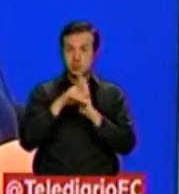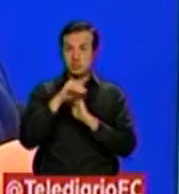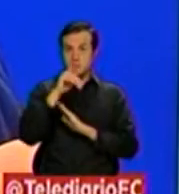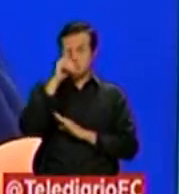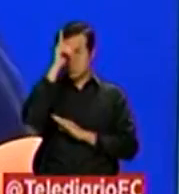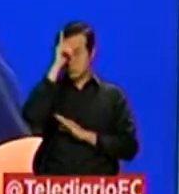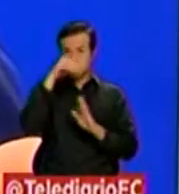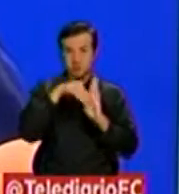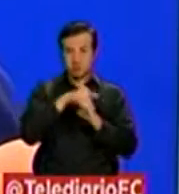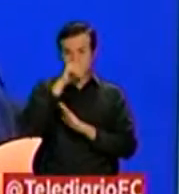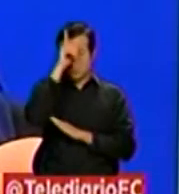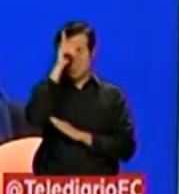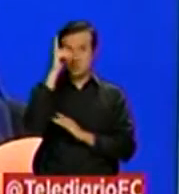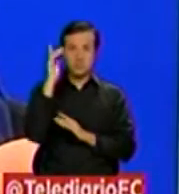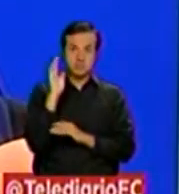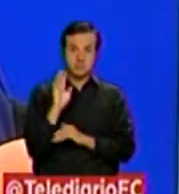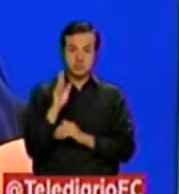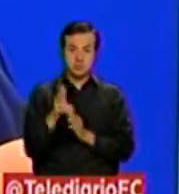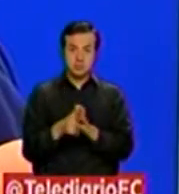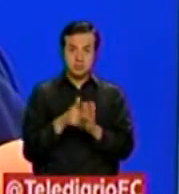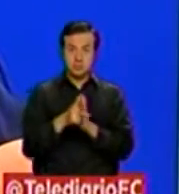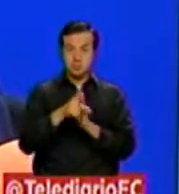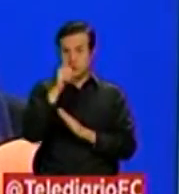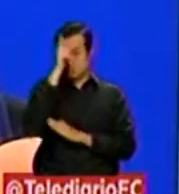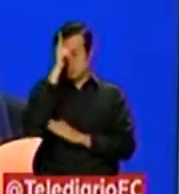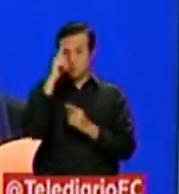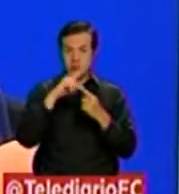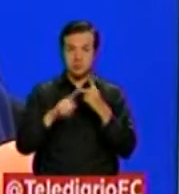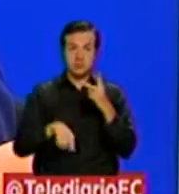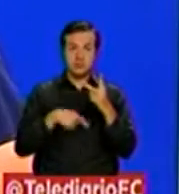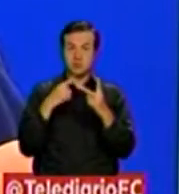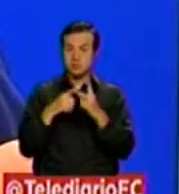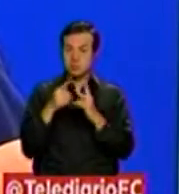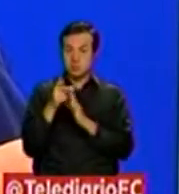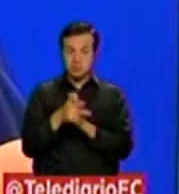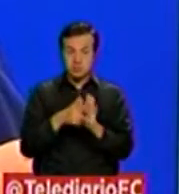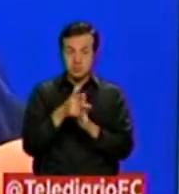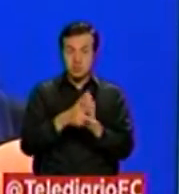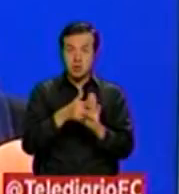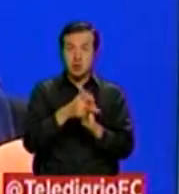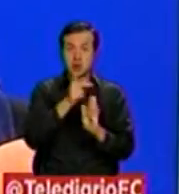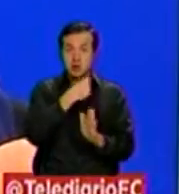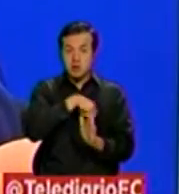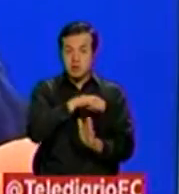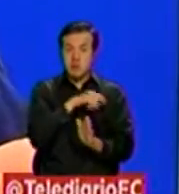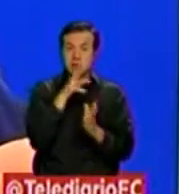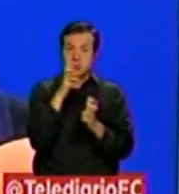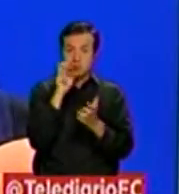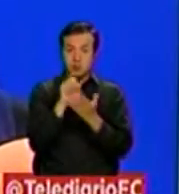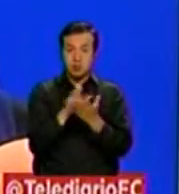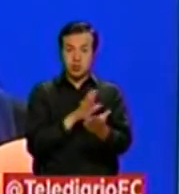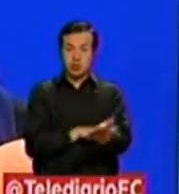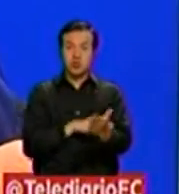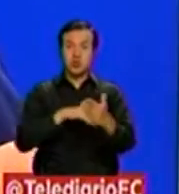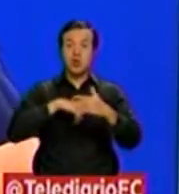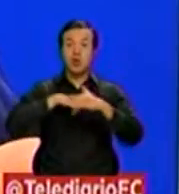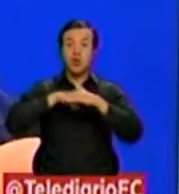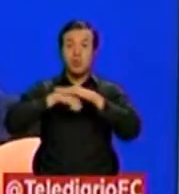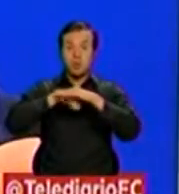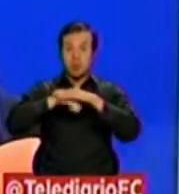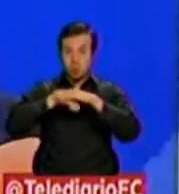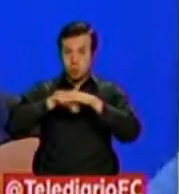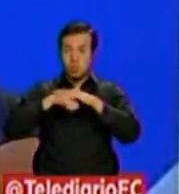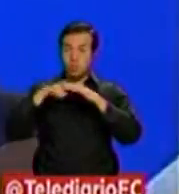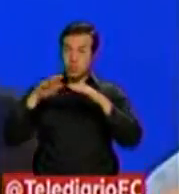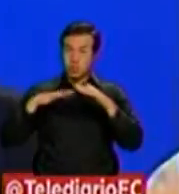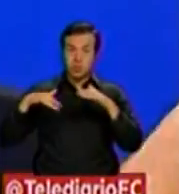que es la operadora de los trenes de Alemania, al igual que Renfe en España, están listos para hacer proyectos de movilidad eléctrica férrea